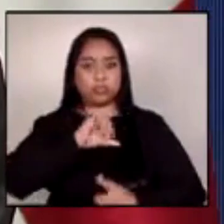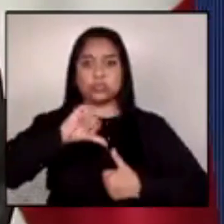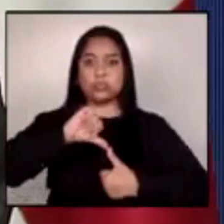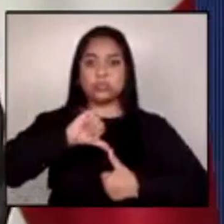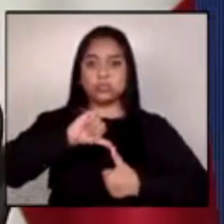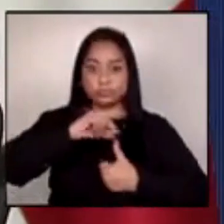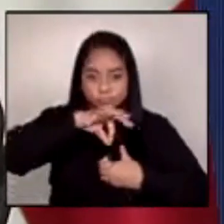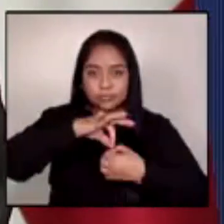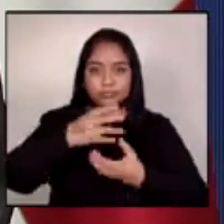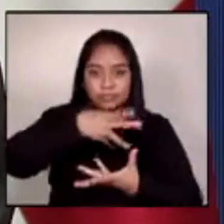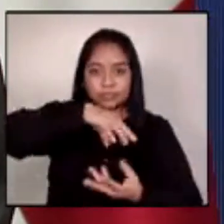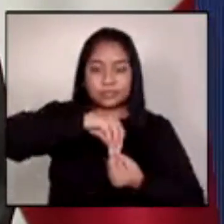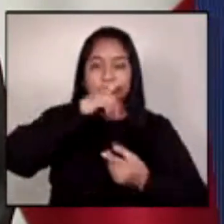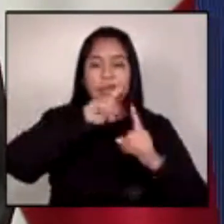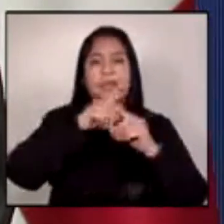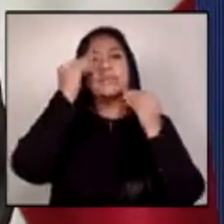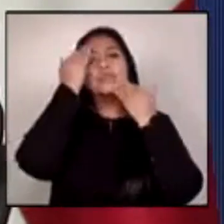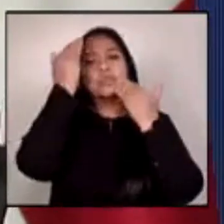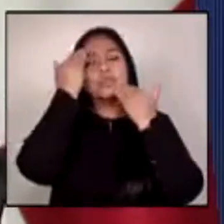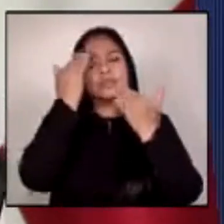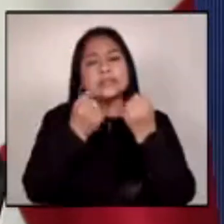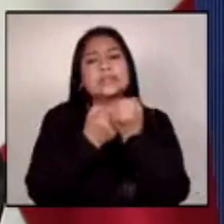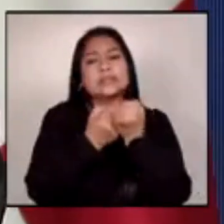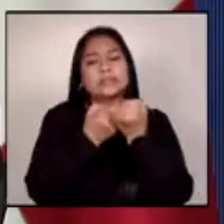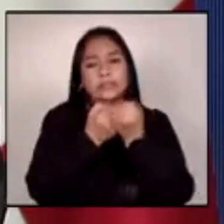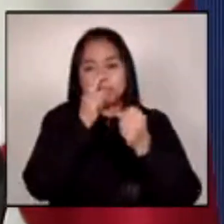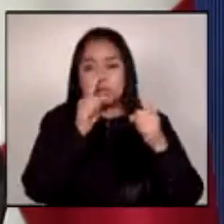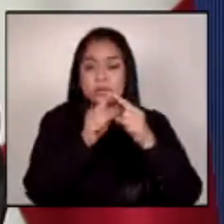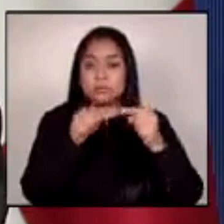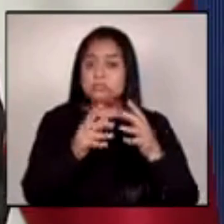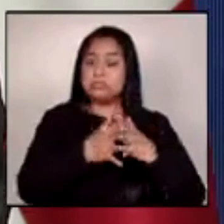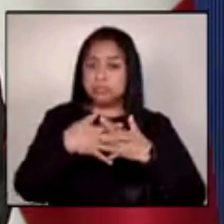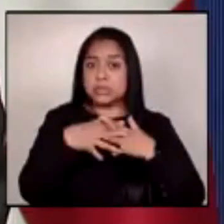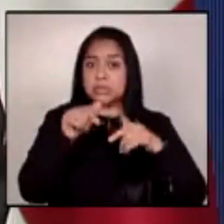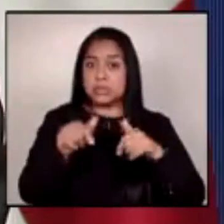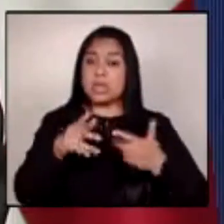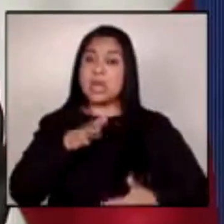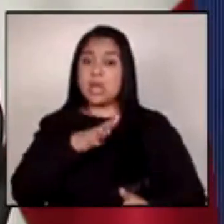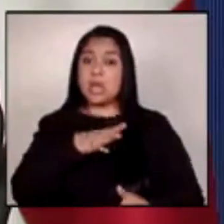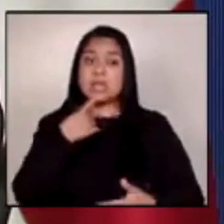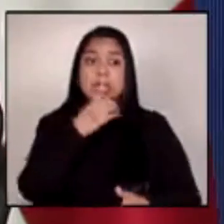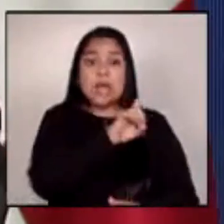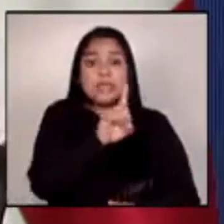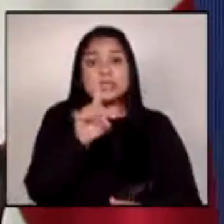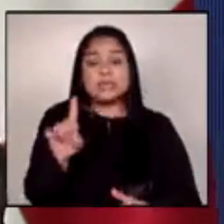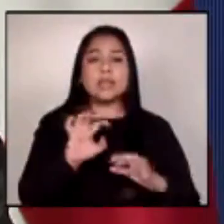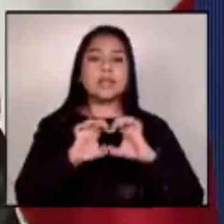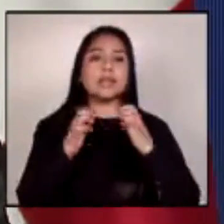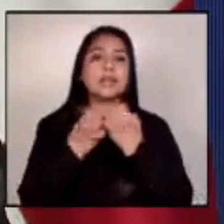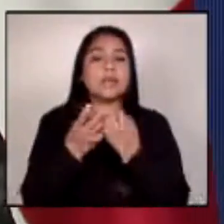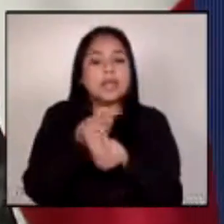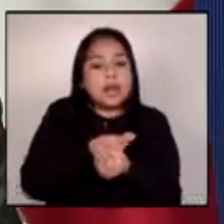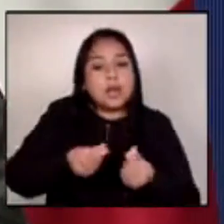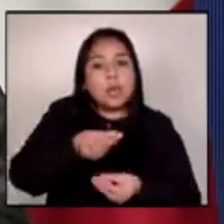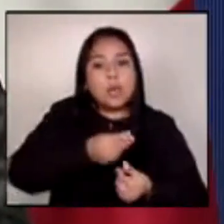Y agradezco las contribuciones y la flexibilidad que ha tenido cada equipo de negociación durante